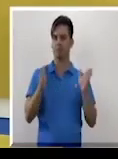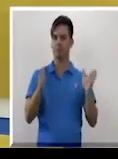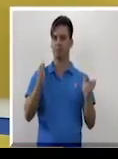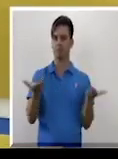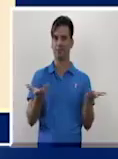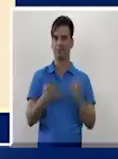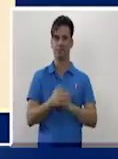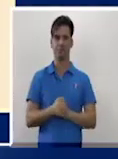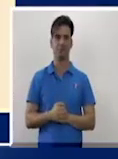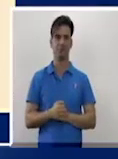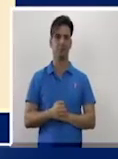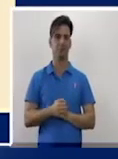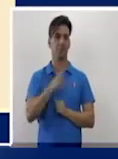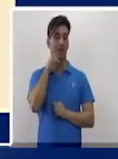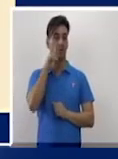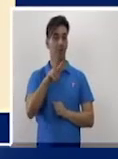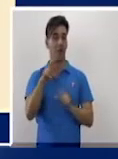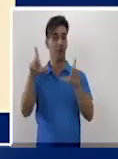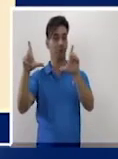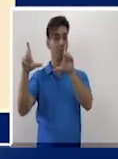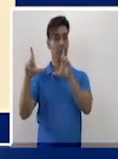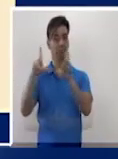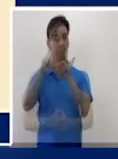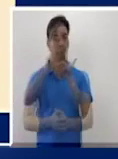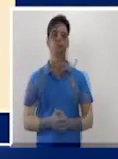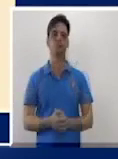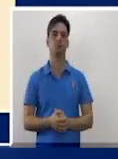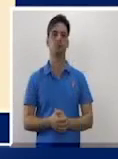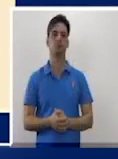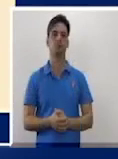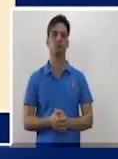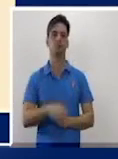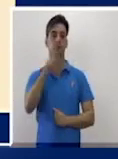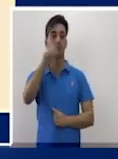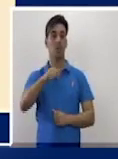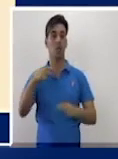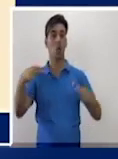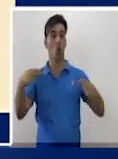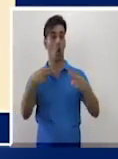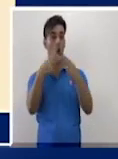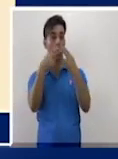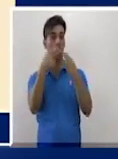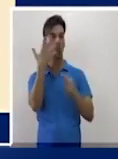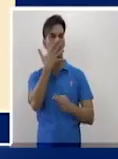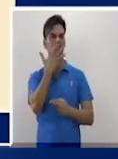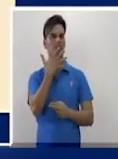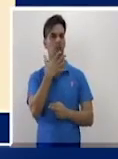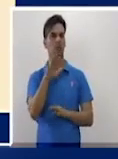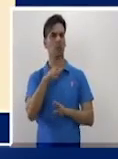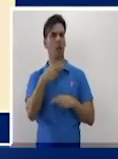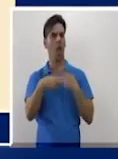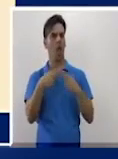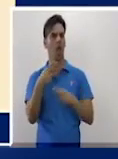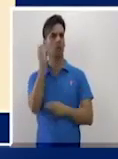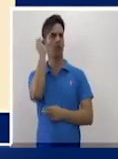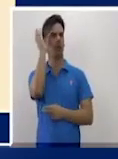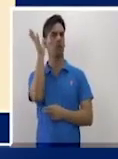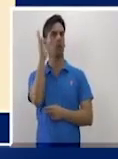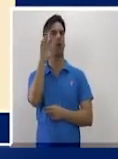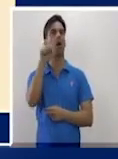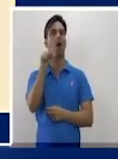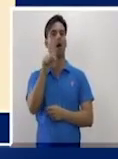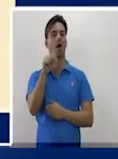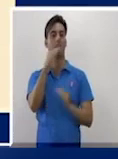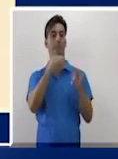Fíjate bien, ahí en tu lámina, ese concurso. Este concurso es convocado por el Ministerio de Educación y la